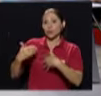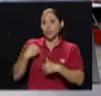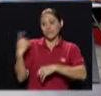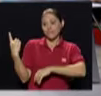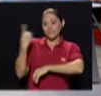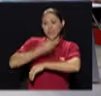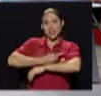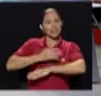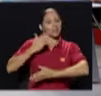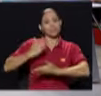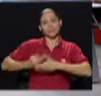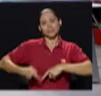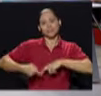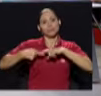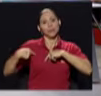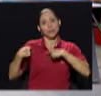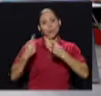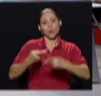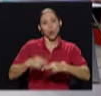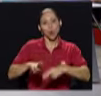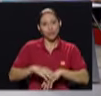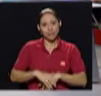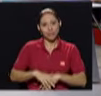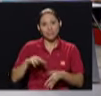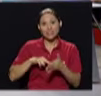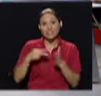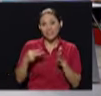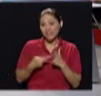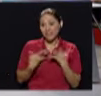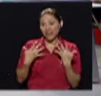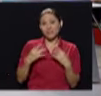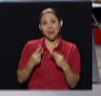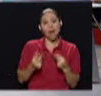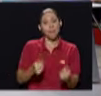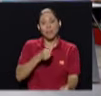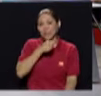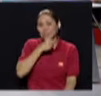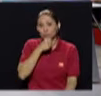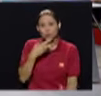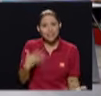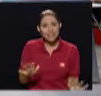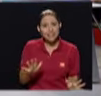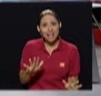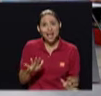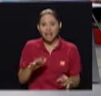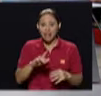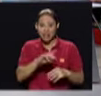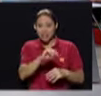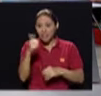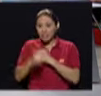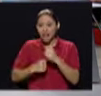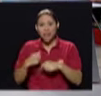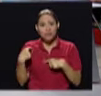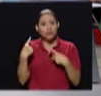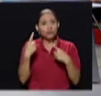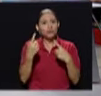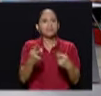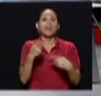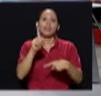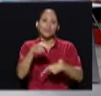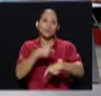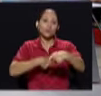de caducidad o de vigencia muy corta. O rápidamente entran en obsolescencia. Cada 10, 15 años hay que sustituir toda una red